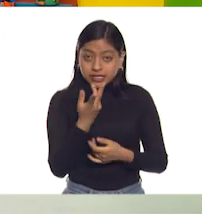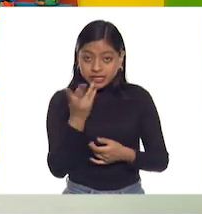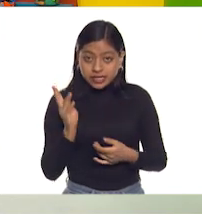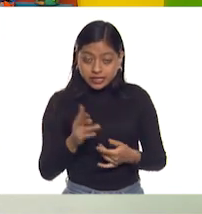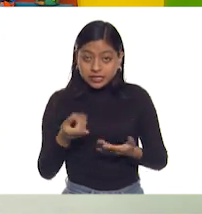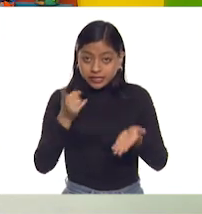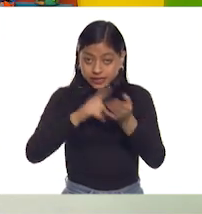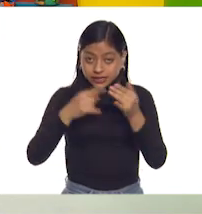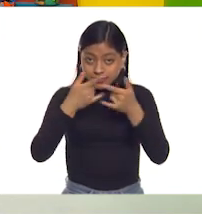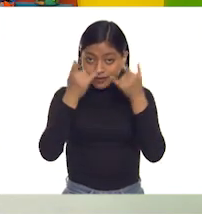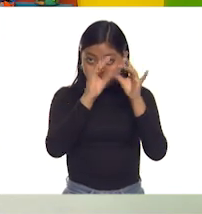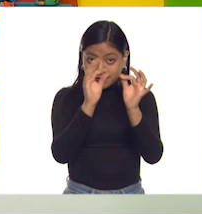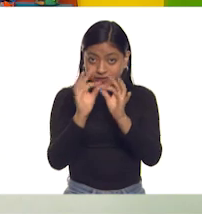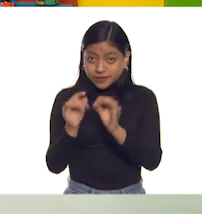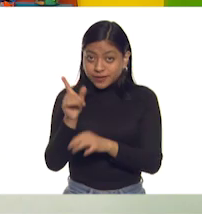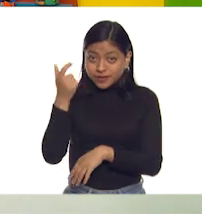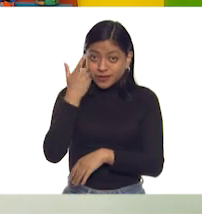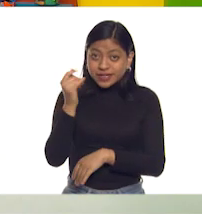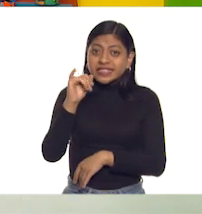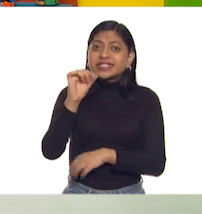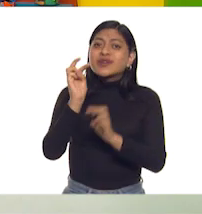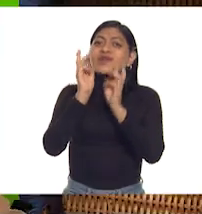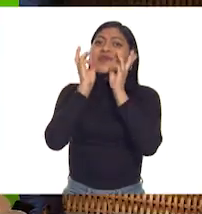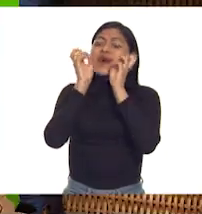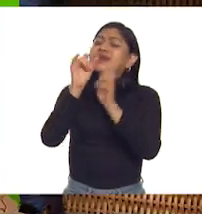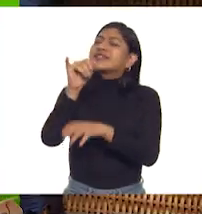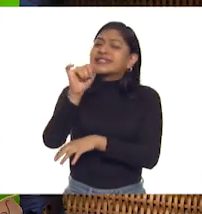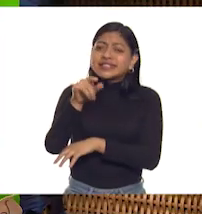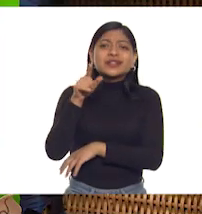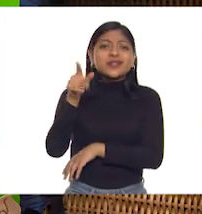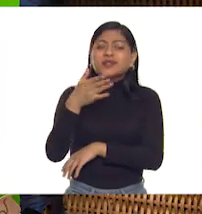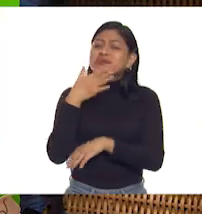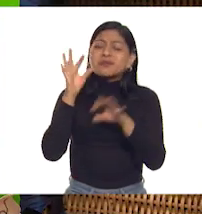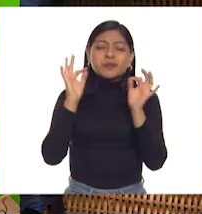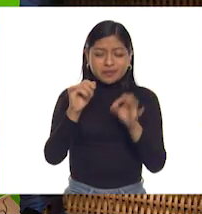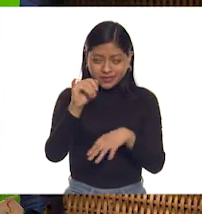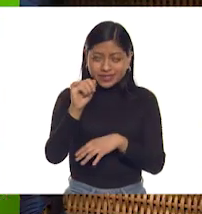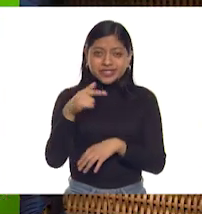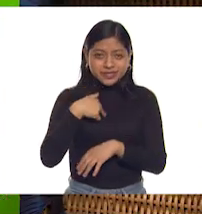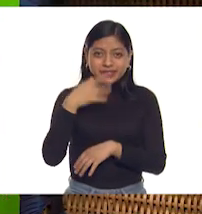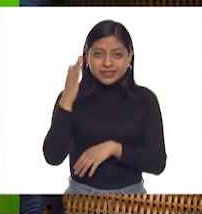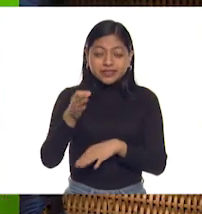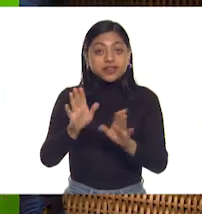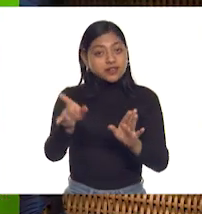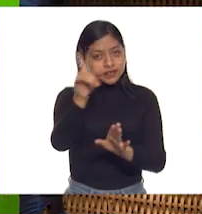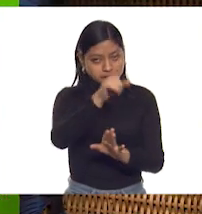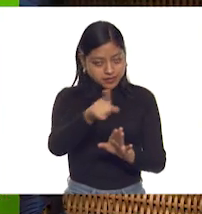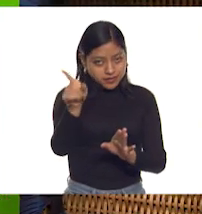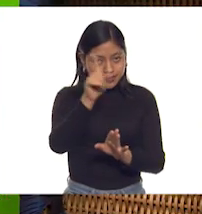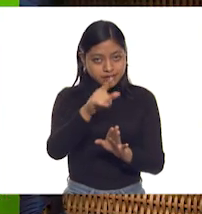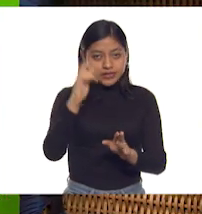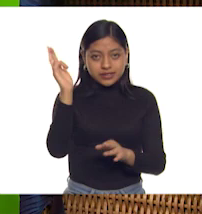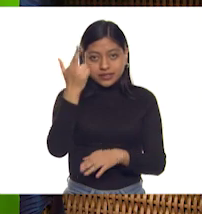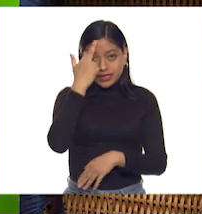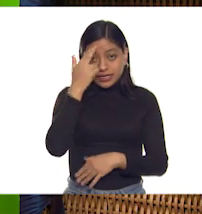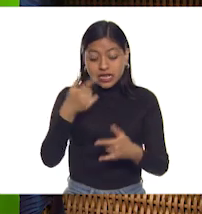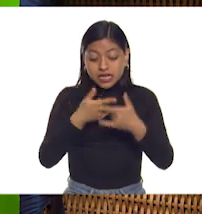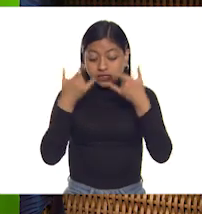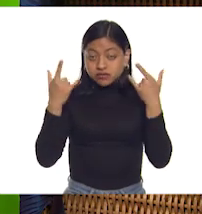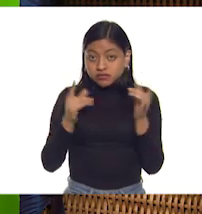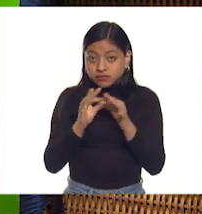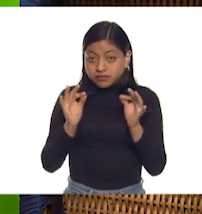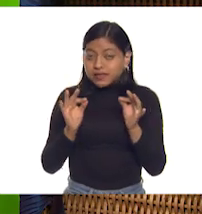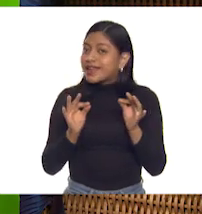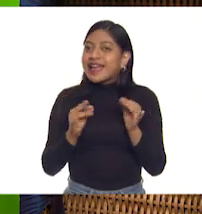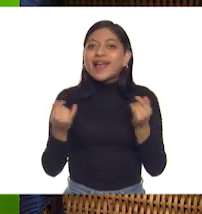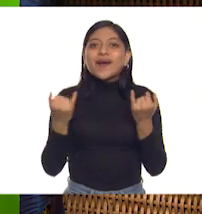personajes? ¡Wow! ¡Sí! ¡Es una excelente idea! Pero recuerda que además de los cuentos, también existen